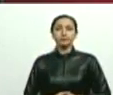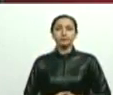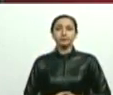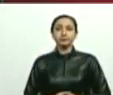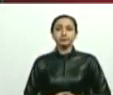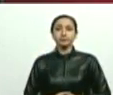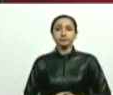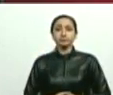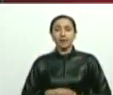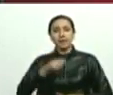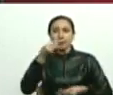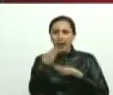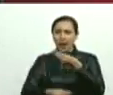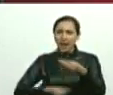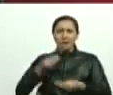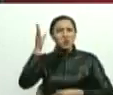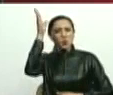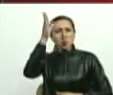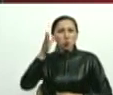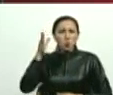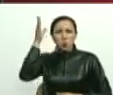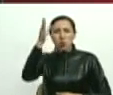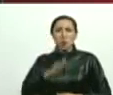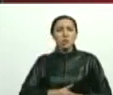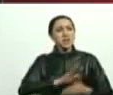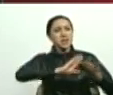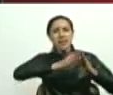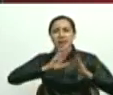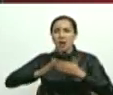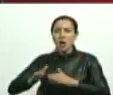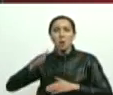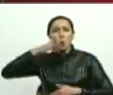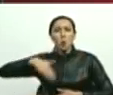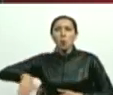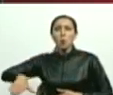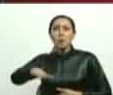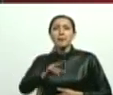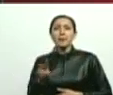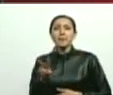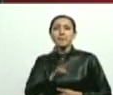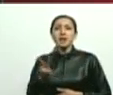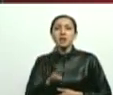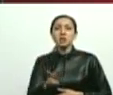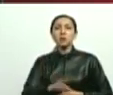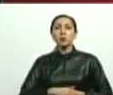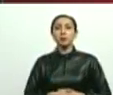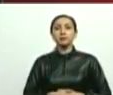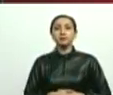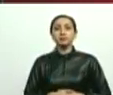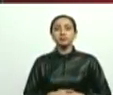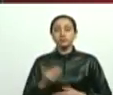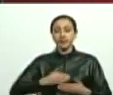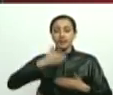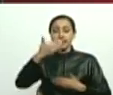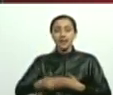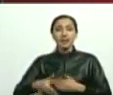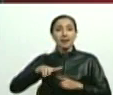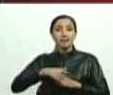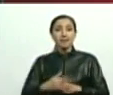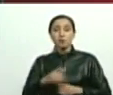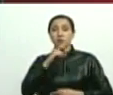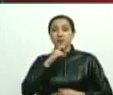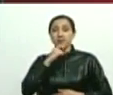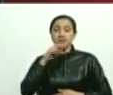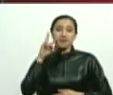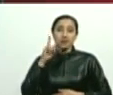van generando la conciencia colectiva del pueblo de Venezuela frente a todo lo que estamos viviendo y